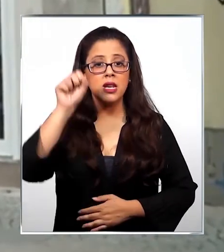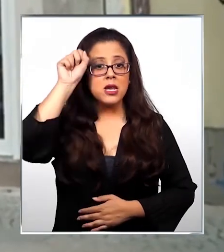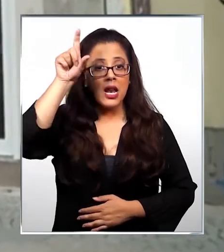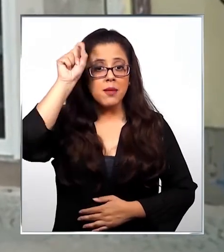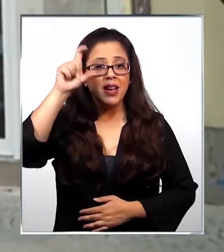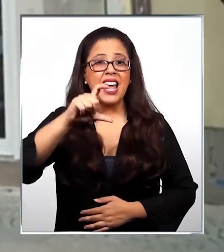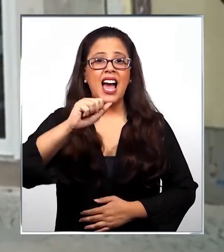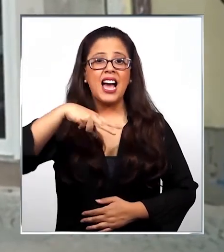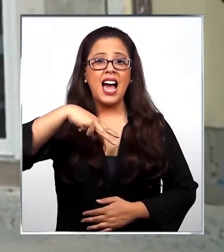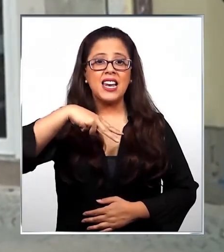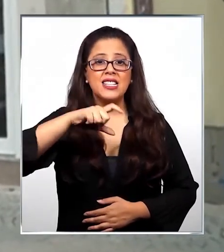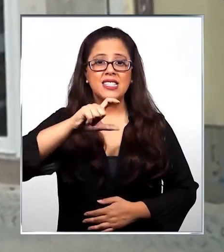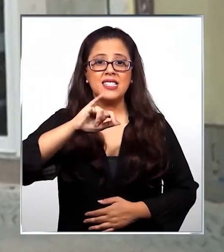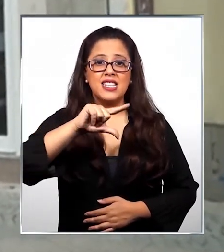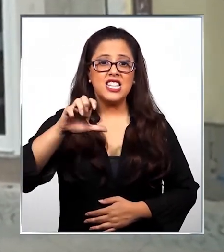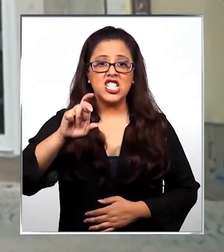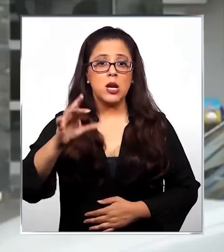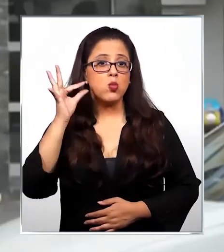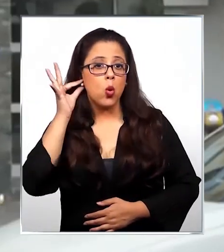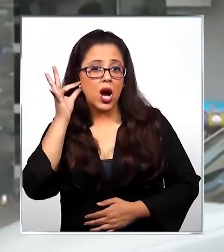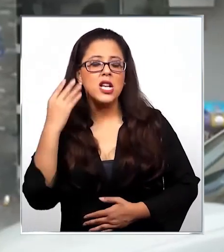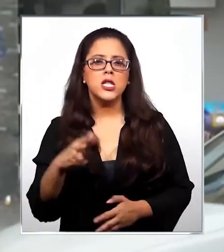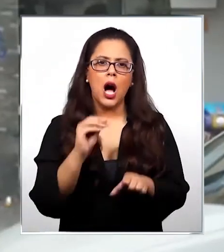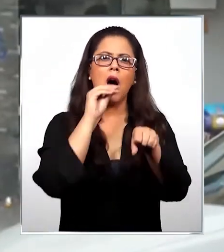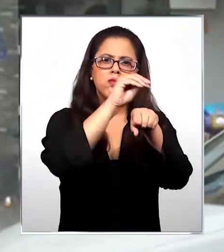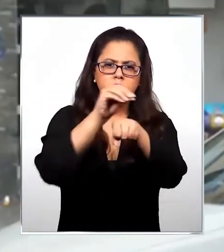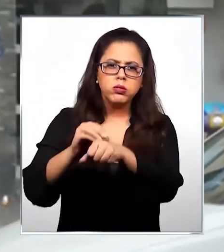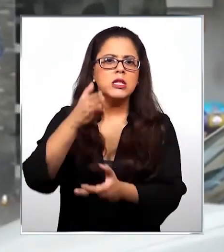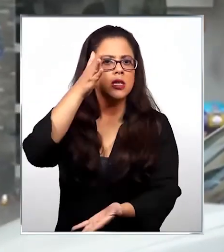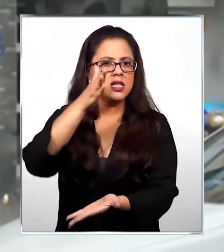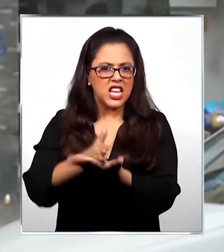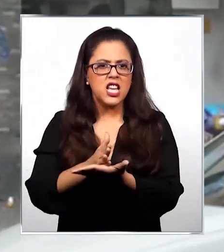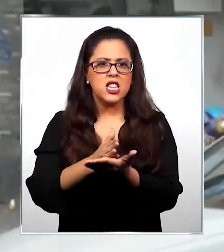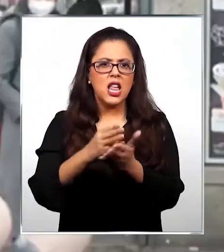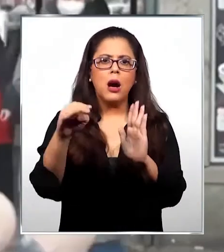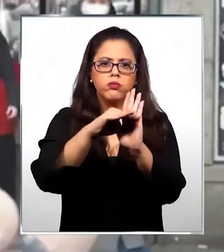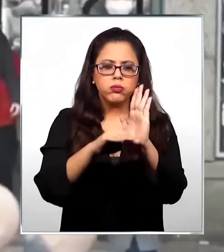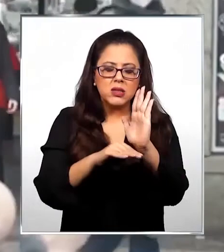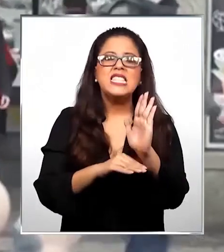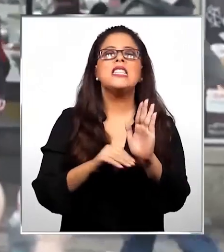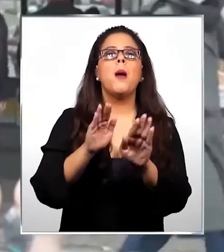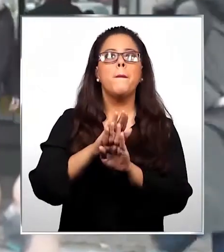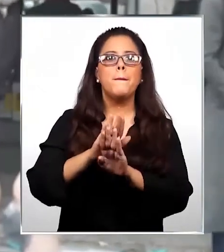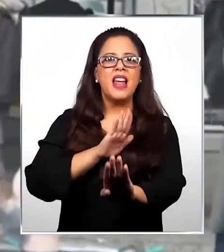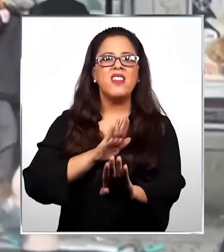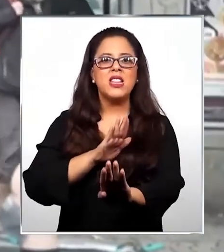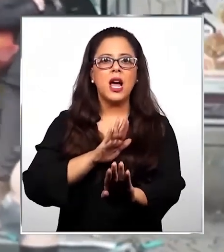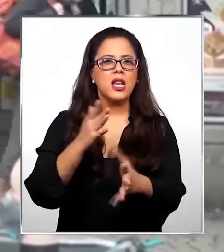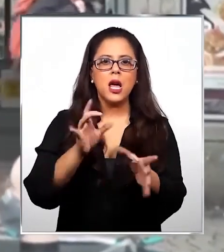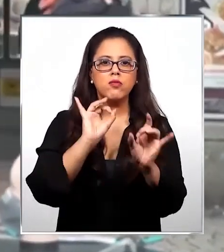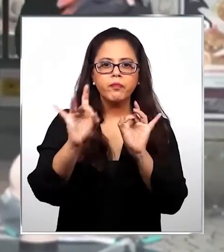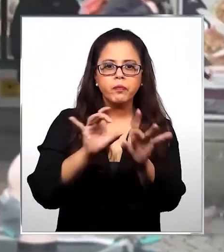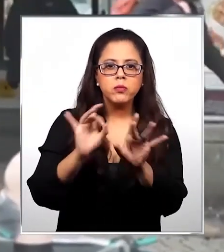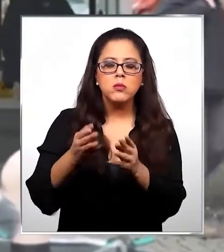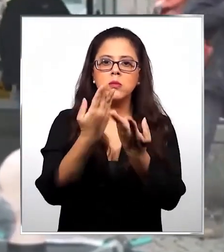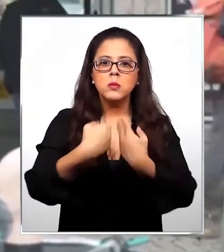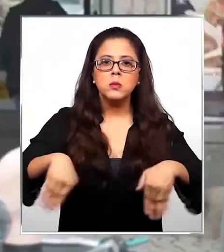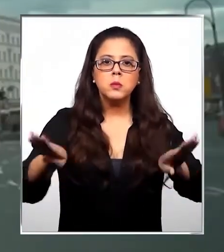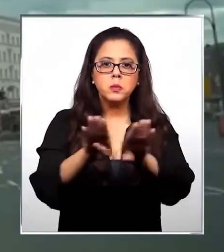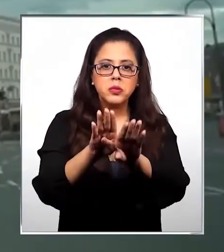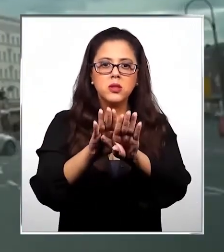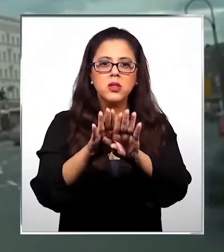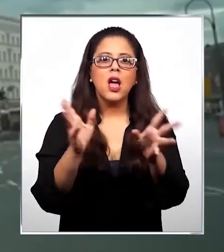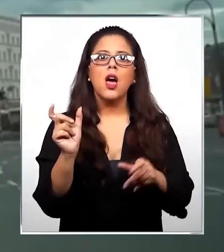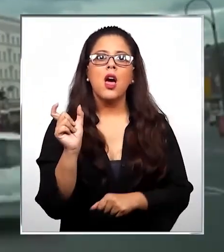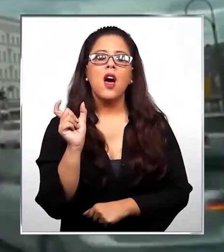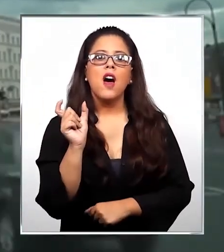En Alemania, la canciller Angela Merkel había anunciado medidas más estrictas para evitar contagios. Por ejemplo, el cierre total para